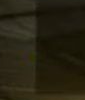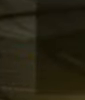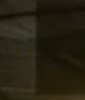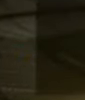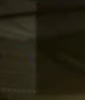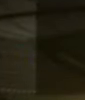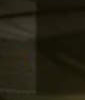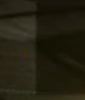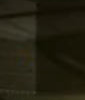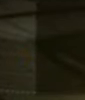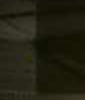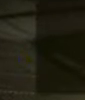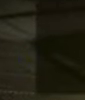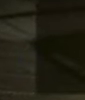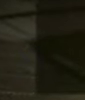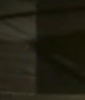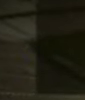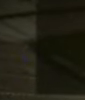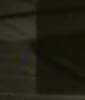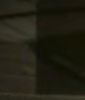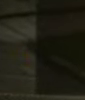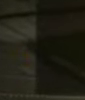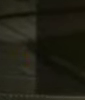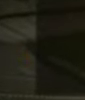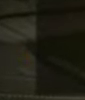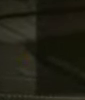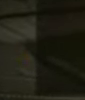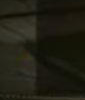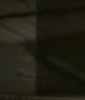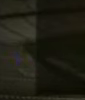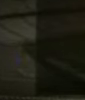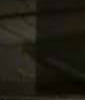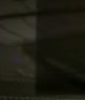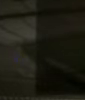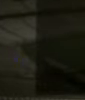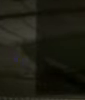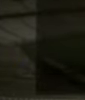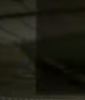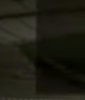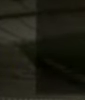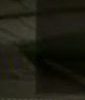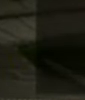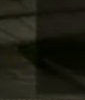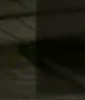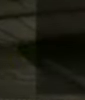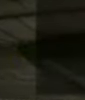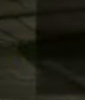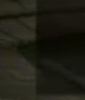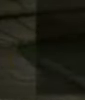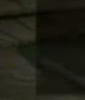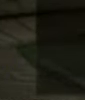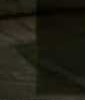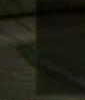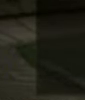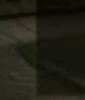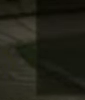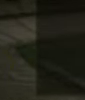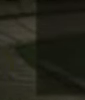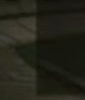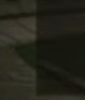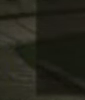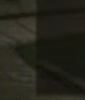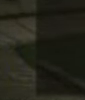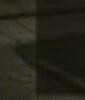El balón que se utilizó en la Copa Mundial Italia 1934 fue el Federales 102. A Brasil